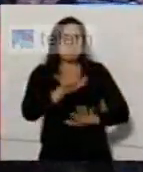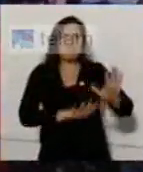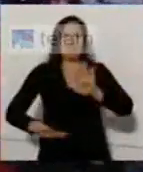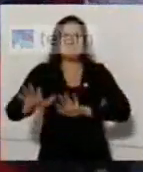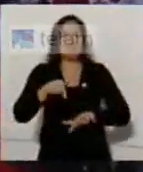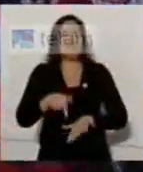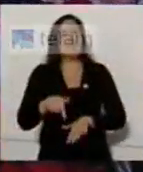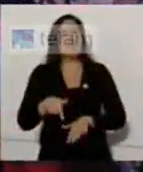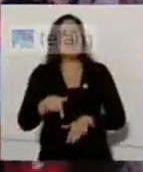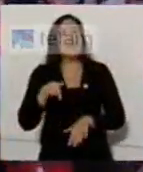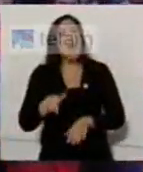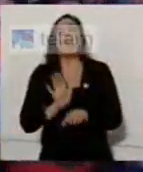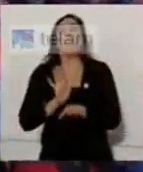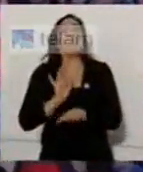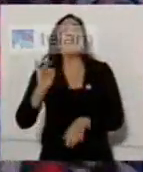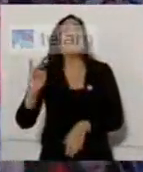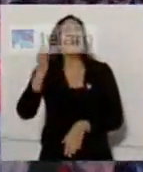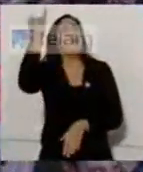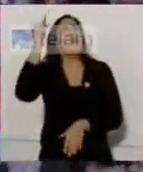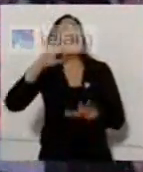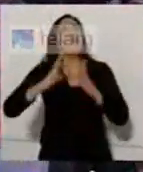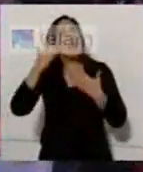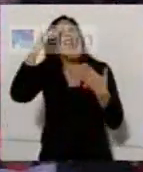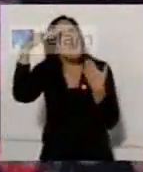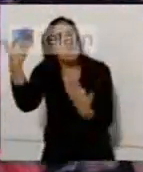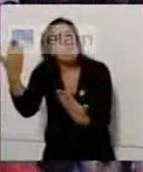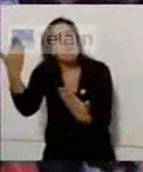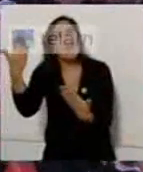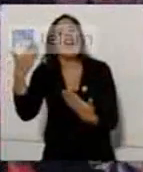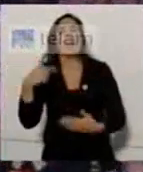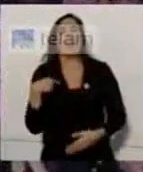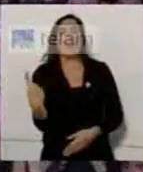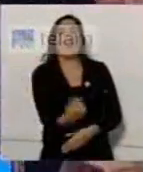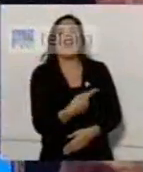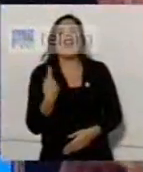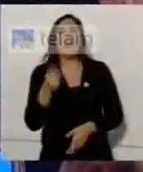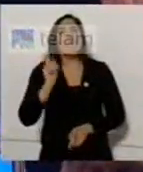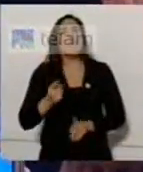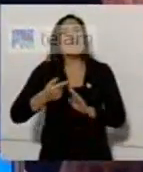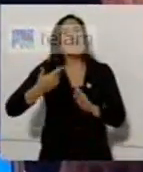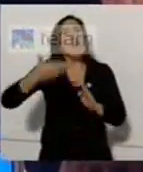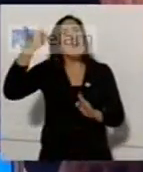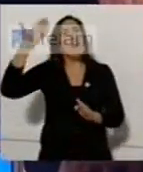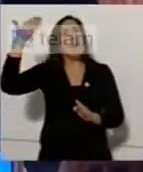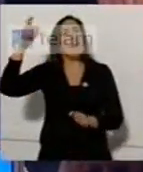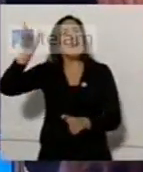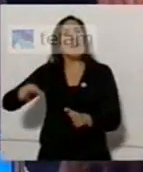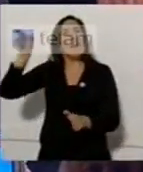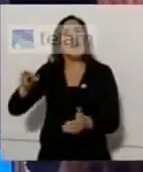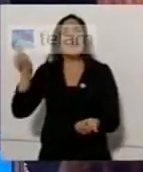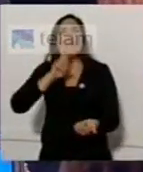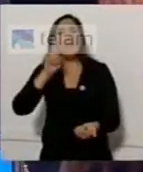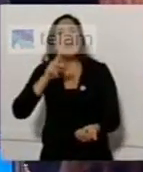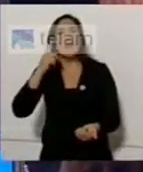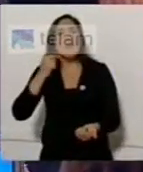Y este es el mejor homenaje que podemos hacer a esos hombres y a esas